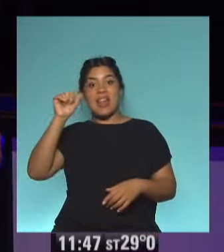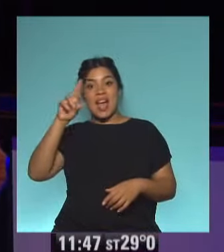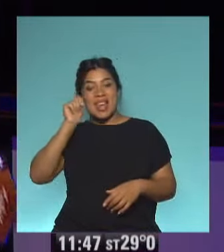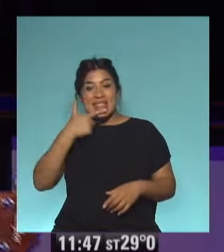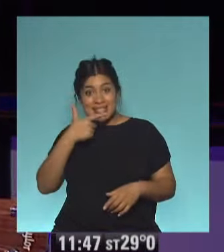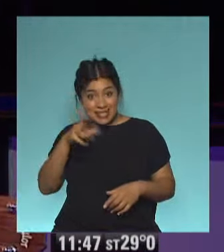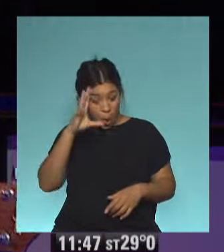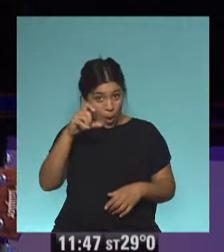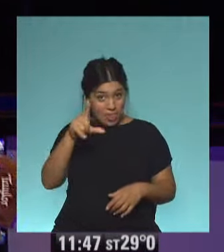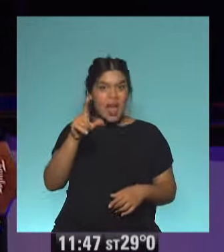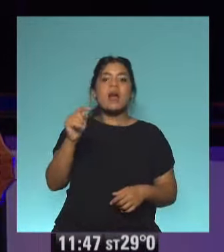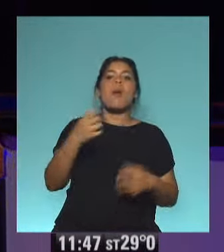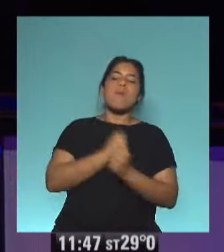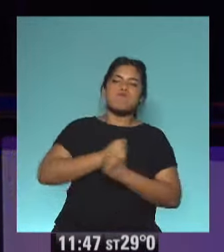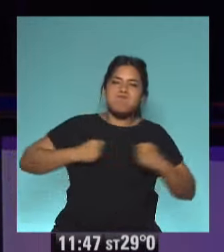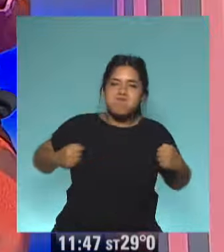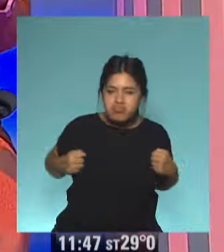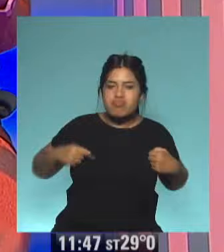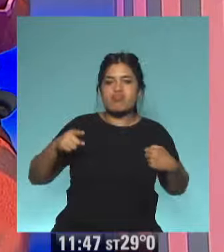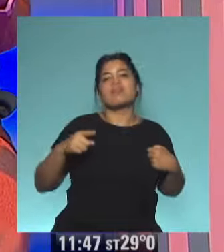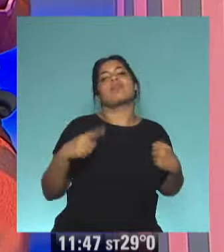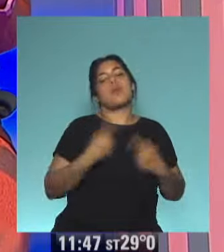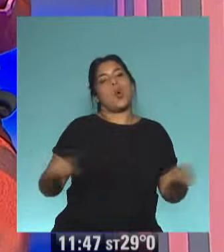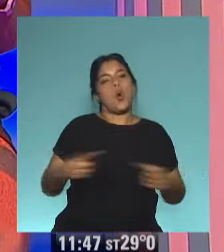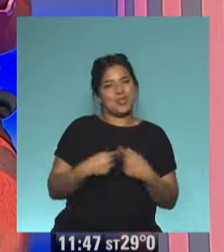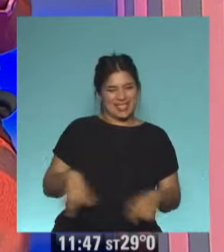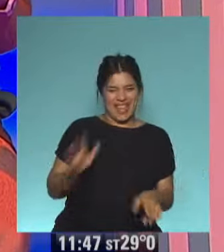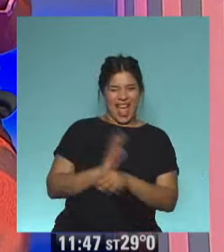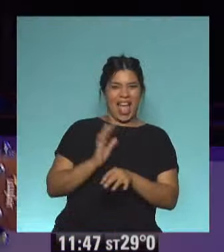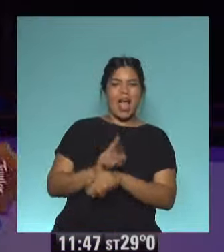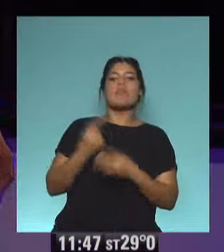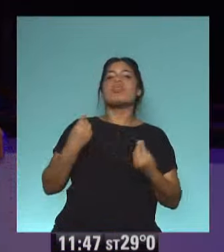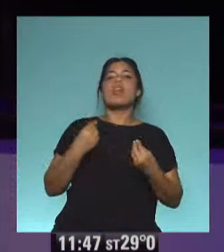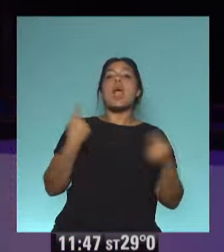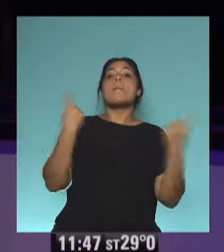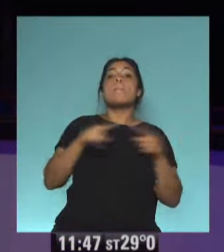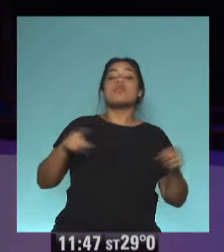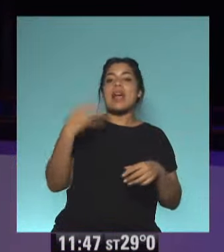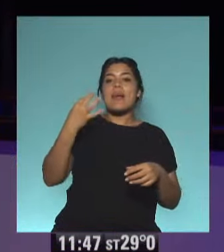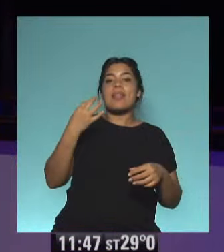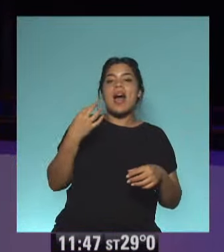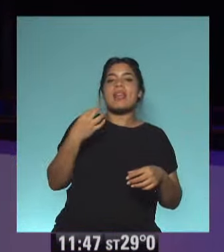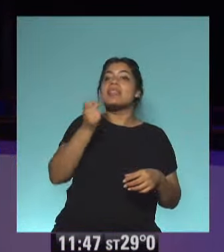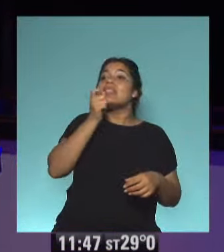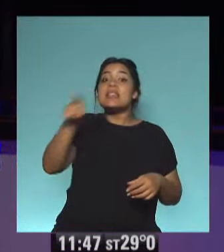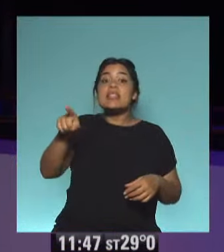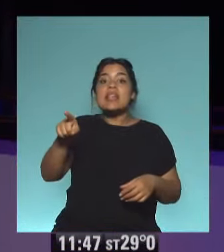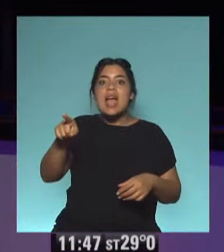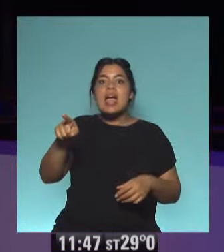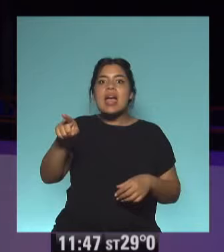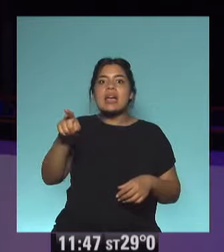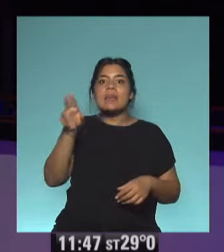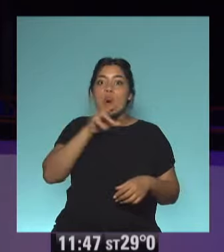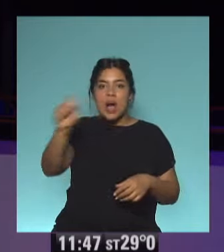que es un héroe de nuestra música, Leda? Sí. Recopiló música que hubiéramos perdido. Uh-huh. Se tomó el trabajo, ella muy